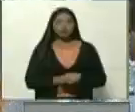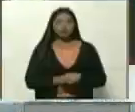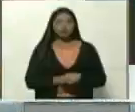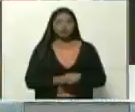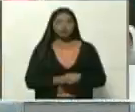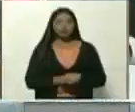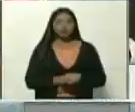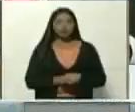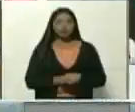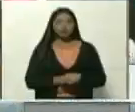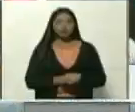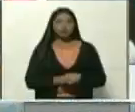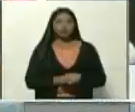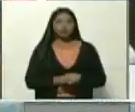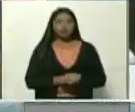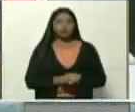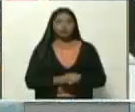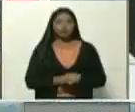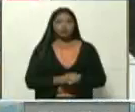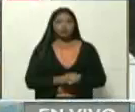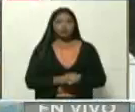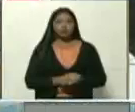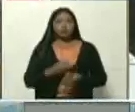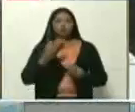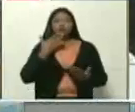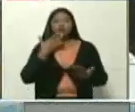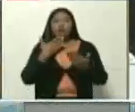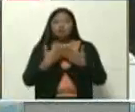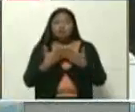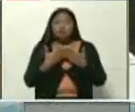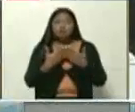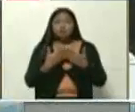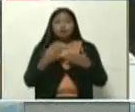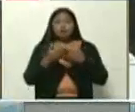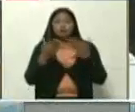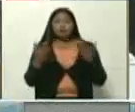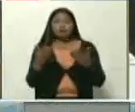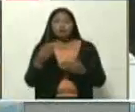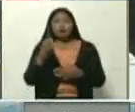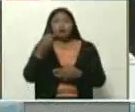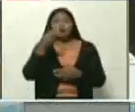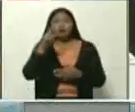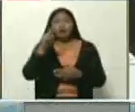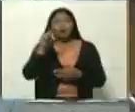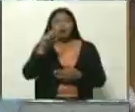Muchas gracias. Granada tiene la palabra.